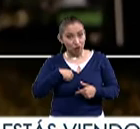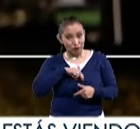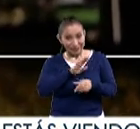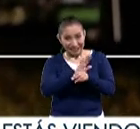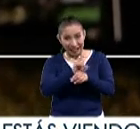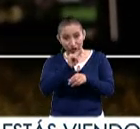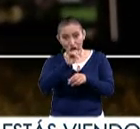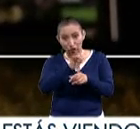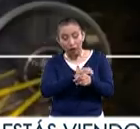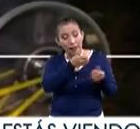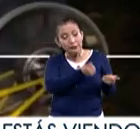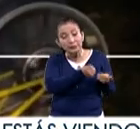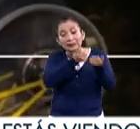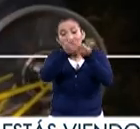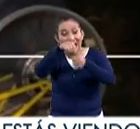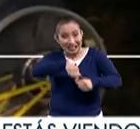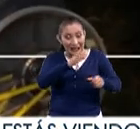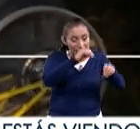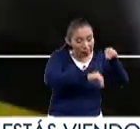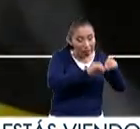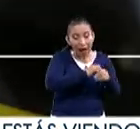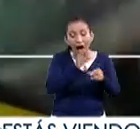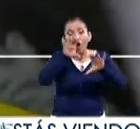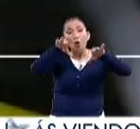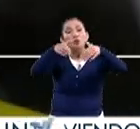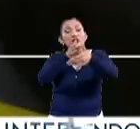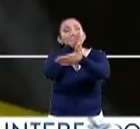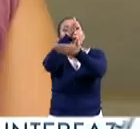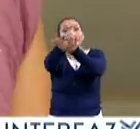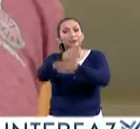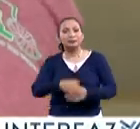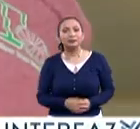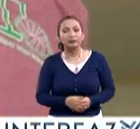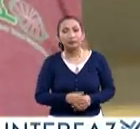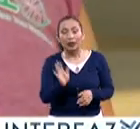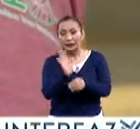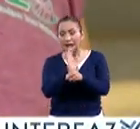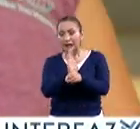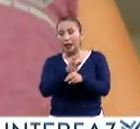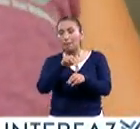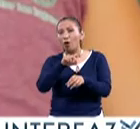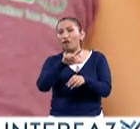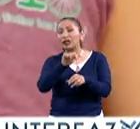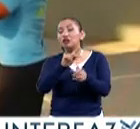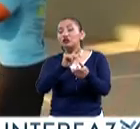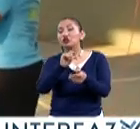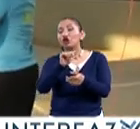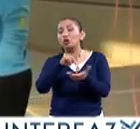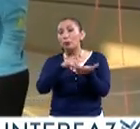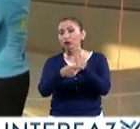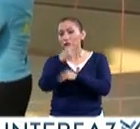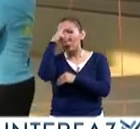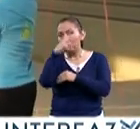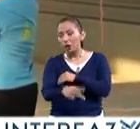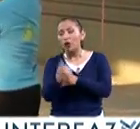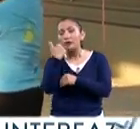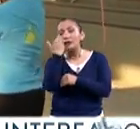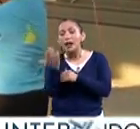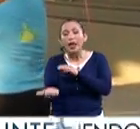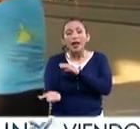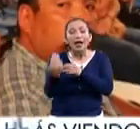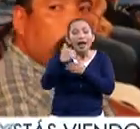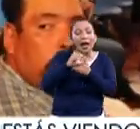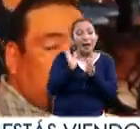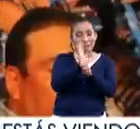es llevar el cine que se hace a las comunidades. Cine Móvil Toto es un proyecto mexicano que busca acercar